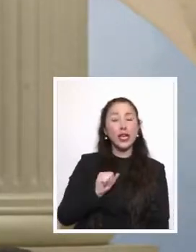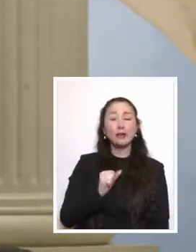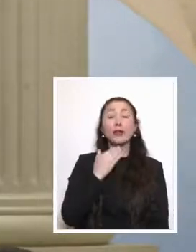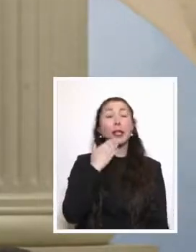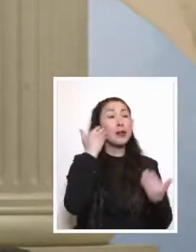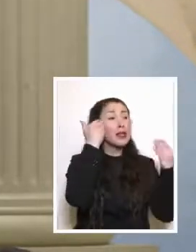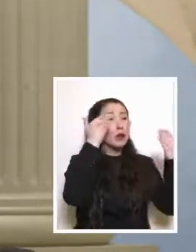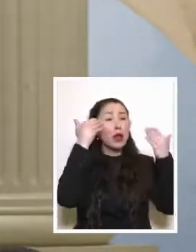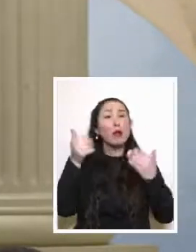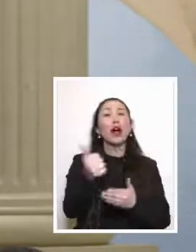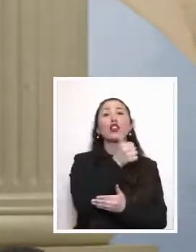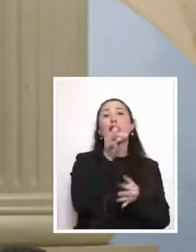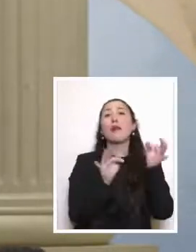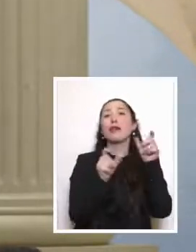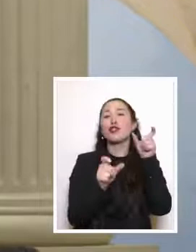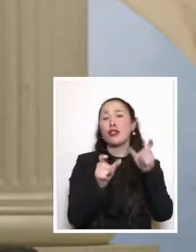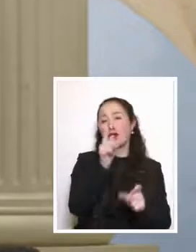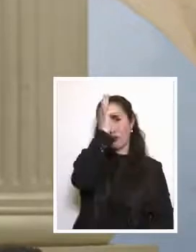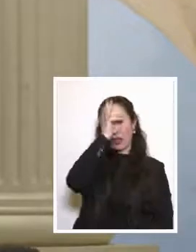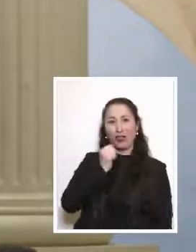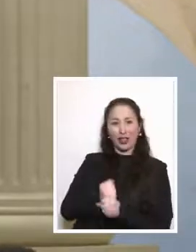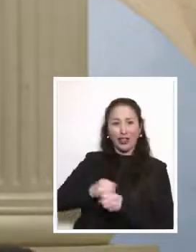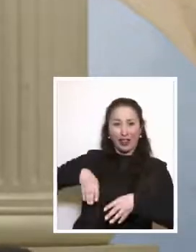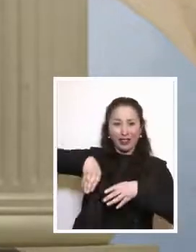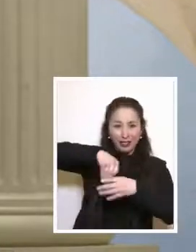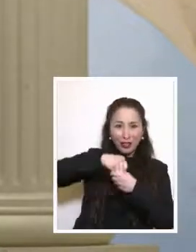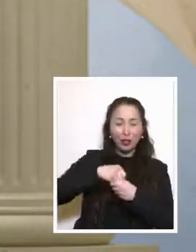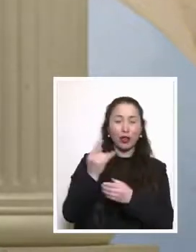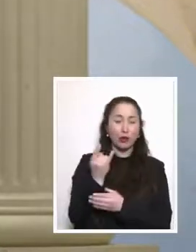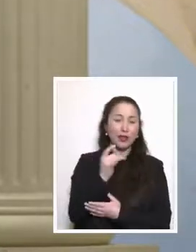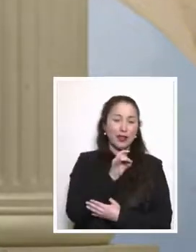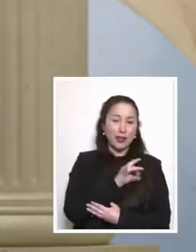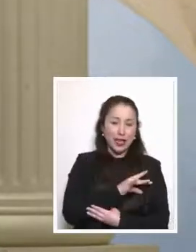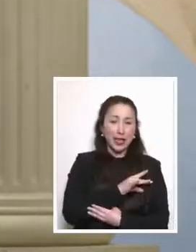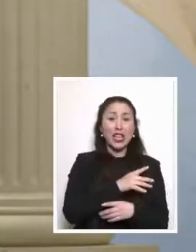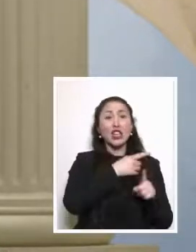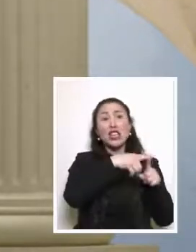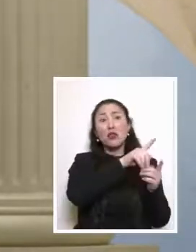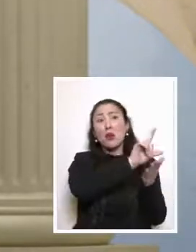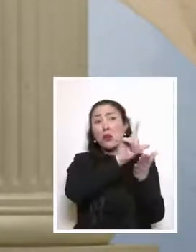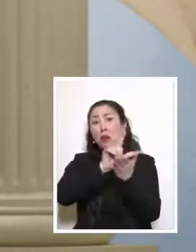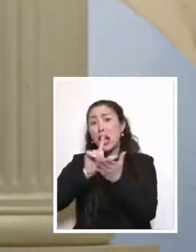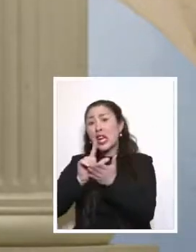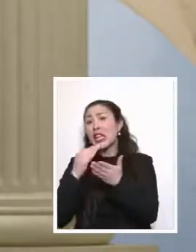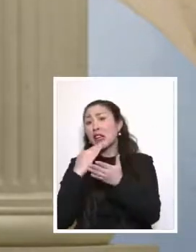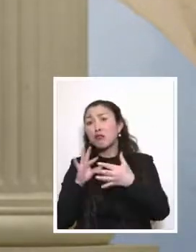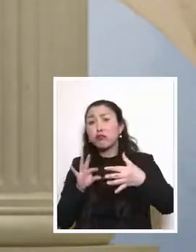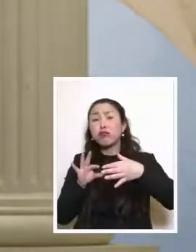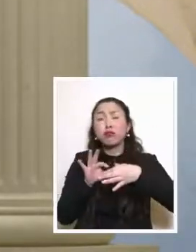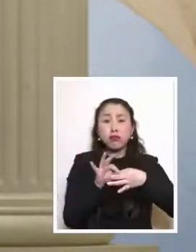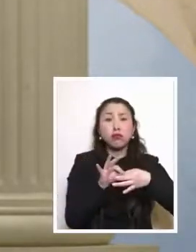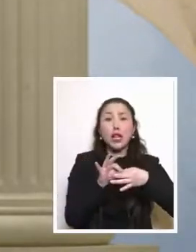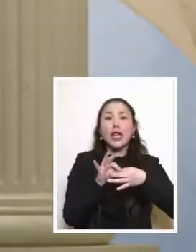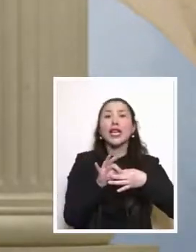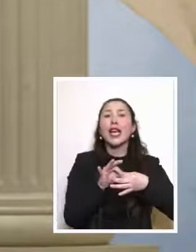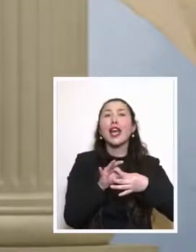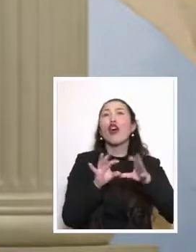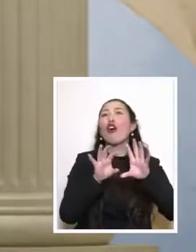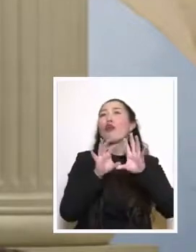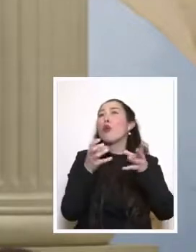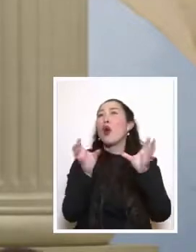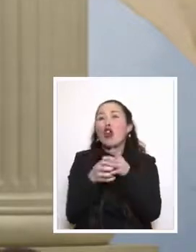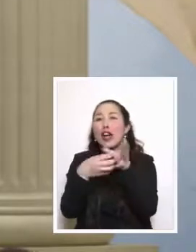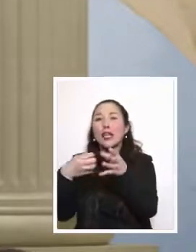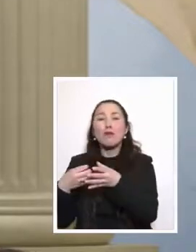a todos los funcionarios, funcionarias y profesionales que trabajan en los distintos organismos dependientes del Sistema de Aseguramiento de la Calidad y